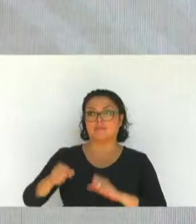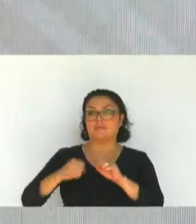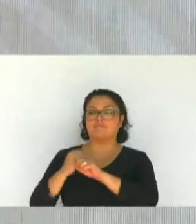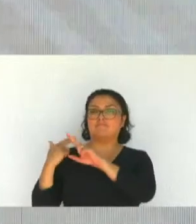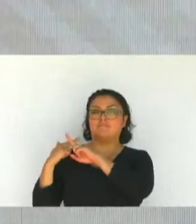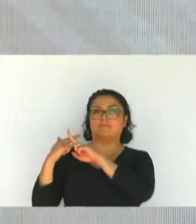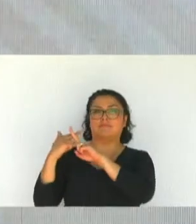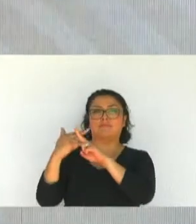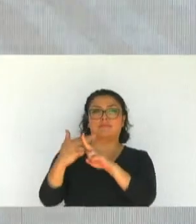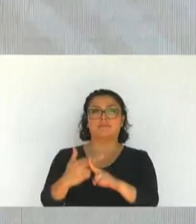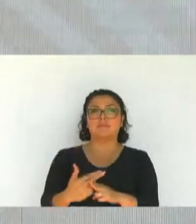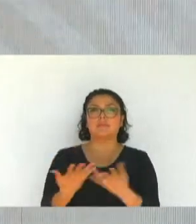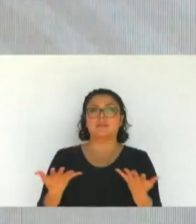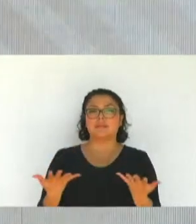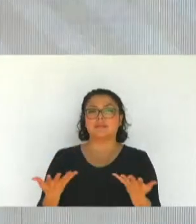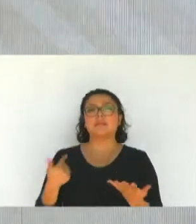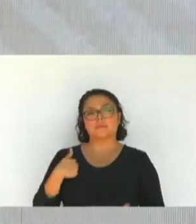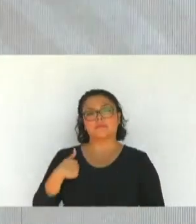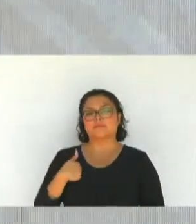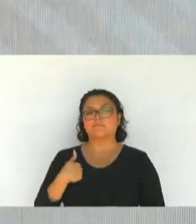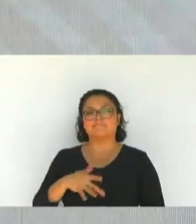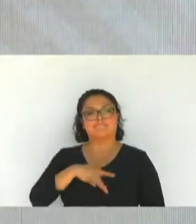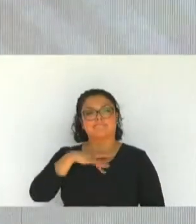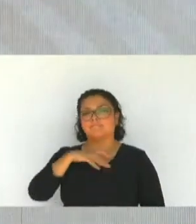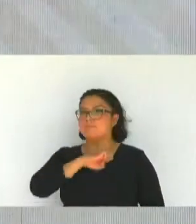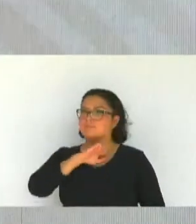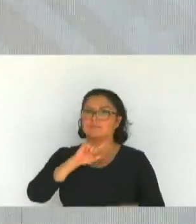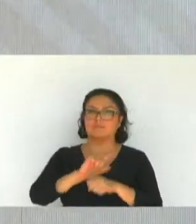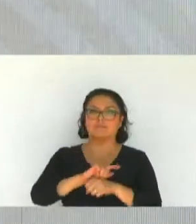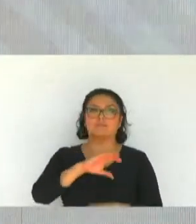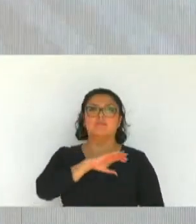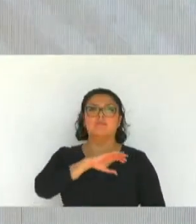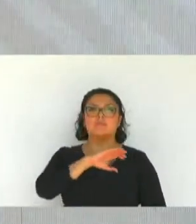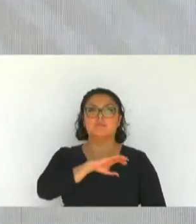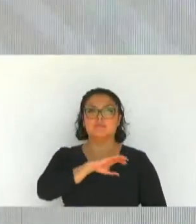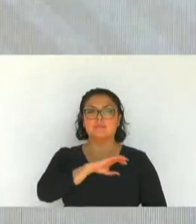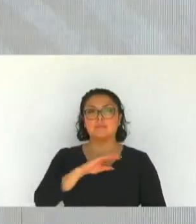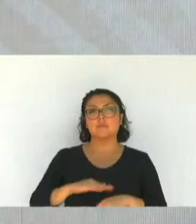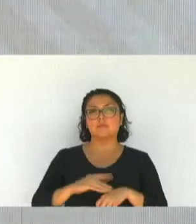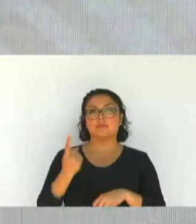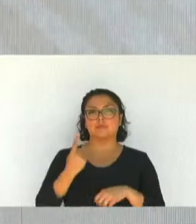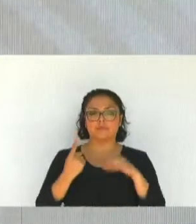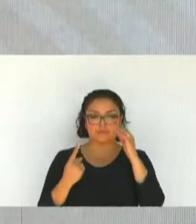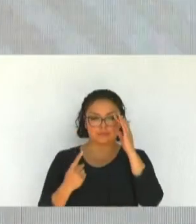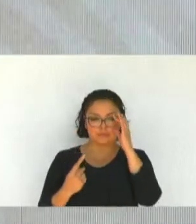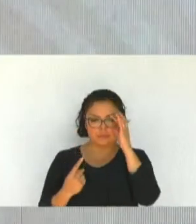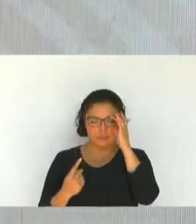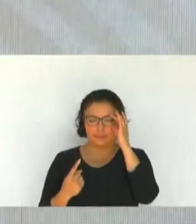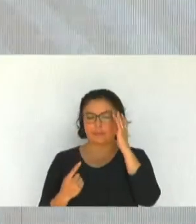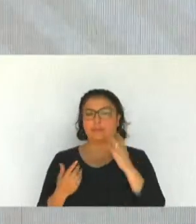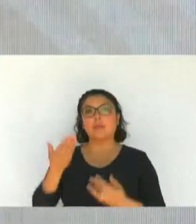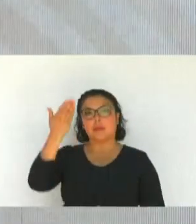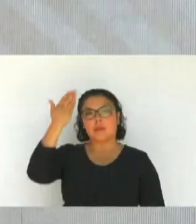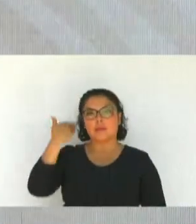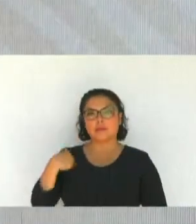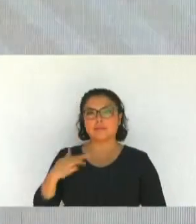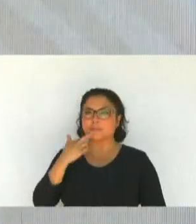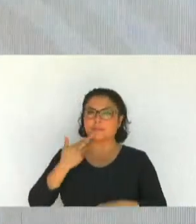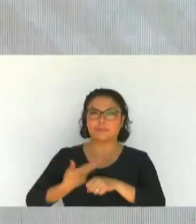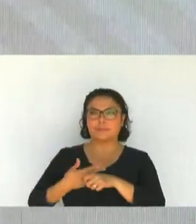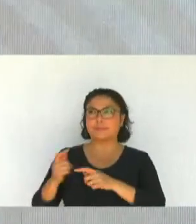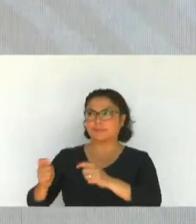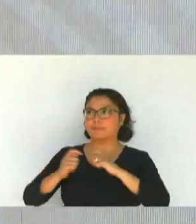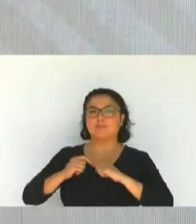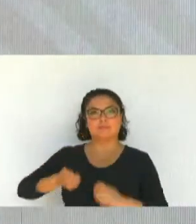y que para mí tiene un especial significado, porque aquí se llevó mi primer consejo ya al frente de la Concamín. Es